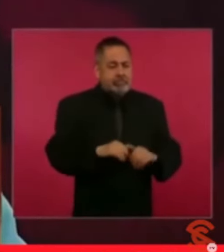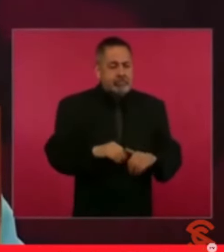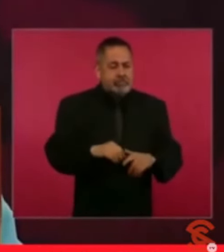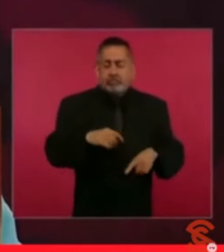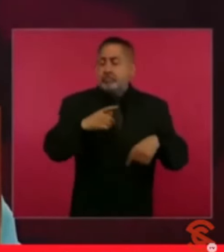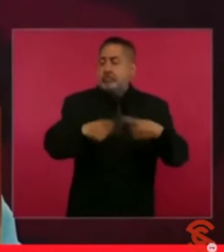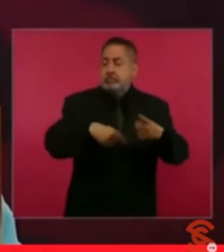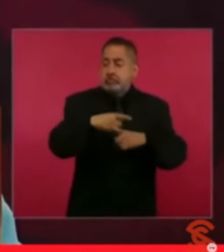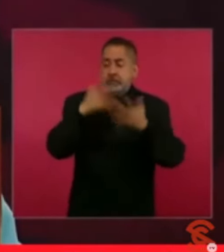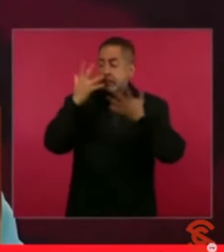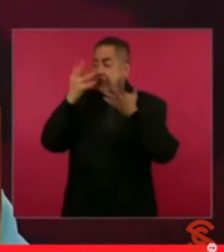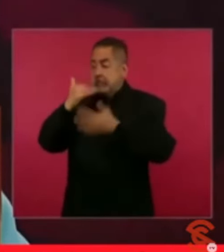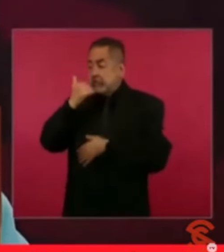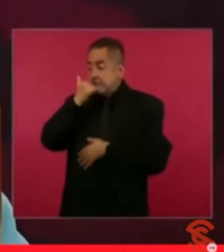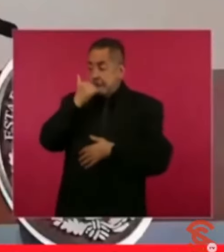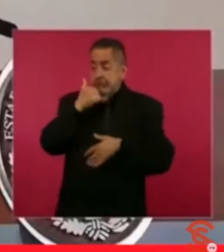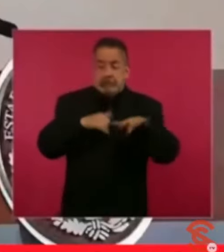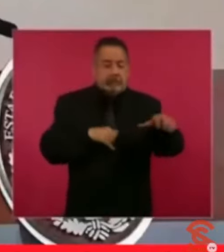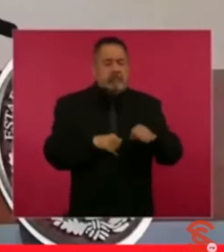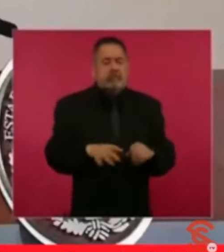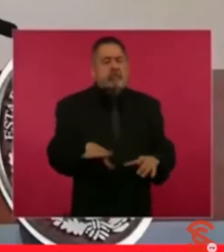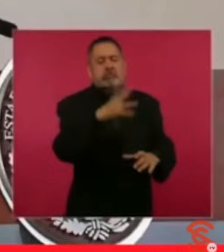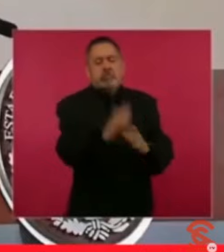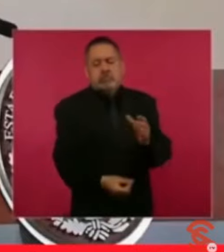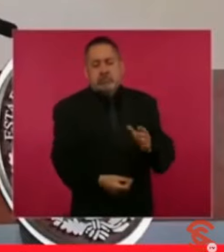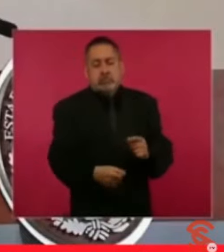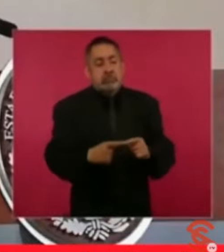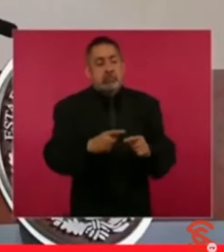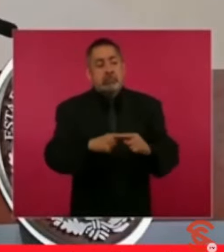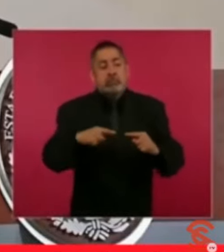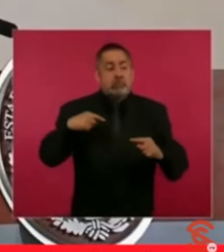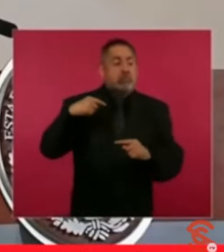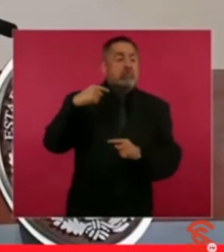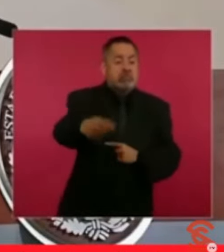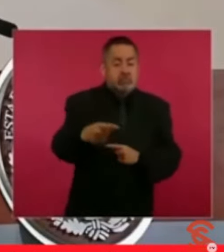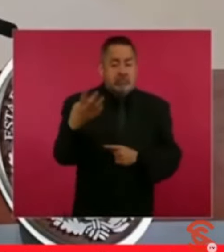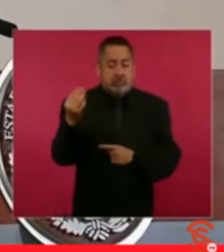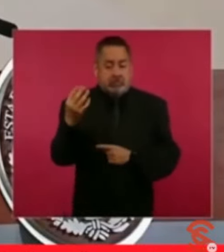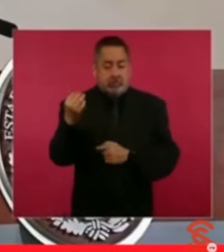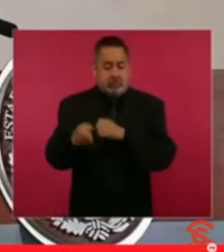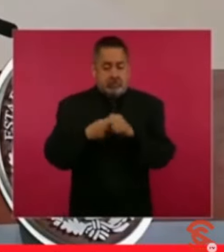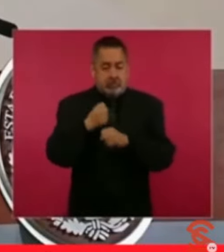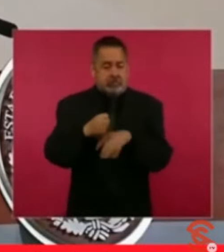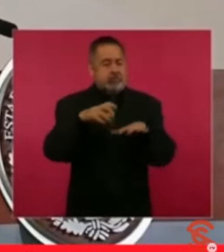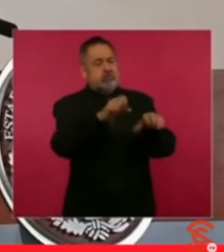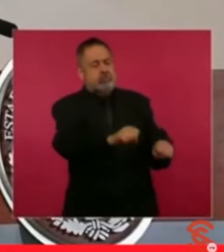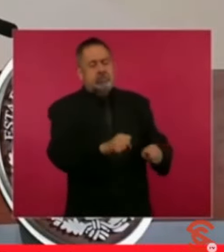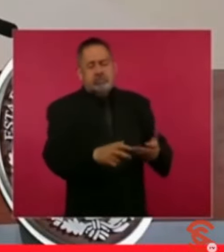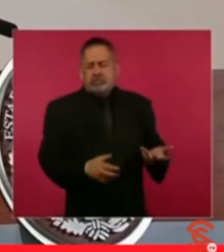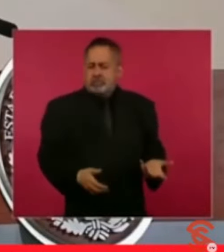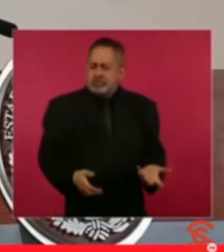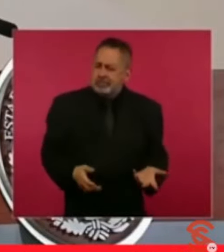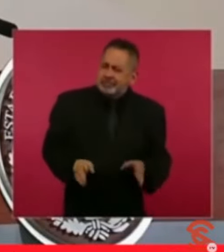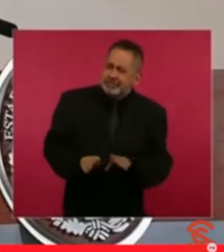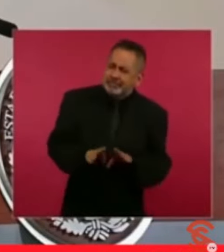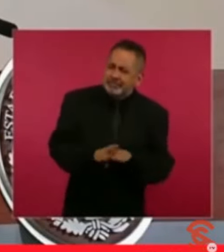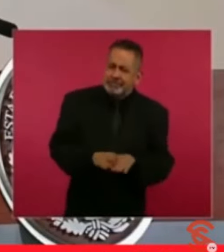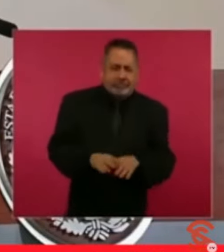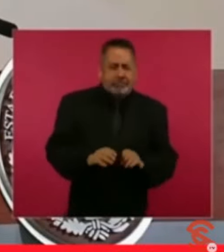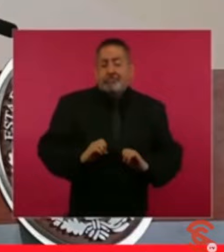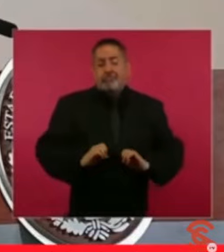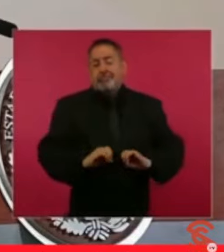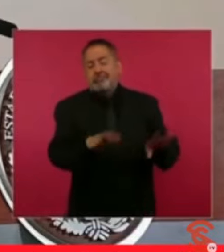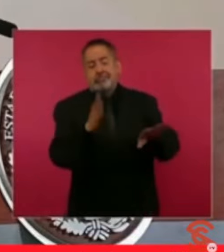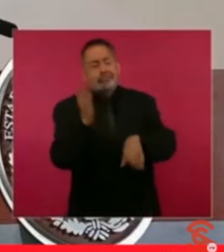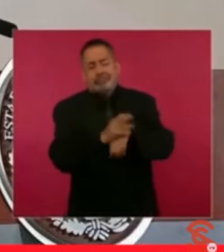ya se había fugado y fue detenido 9 años después, propiciando impunidad,